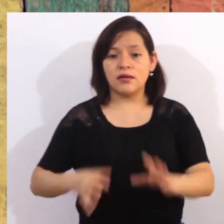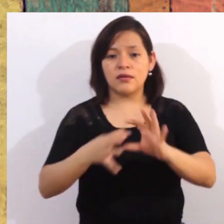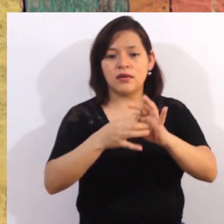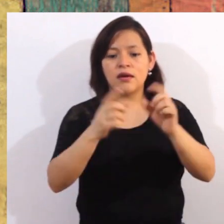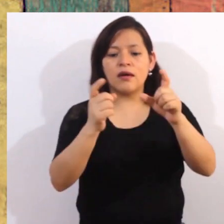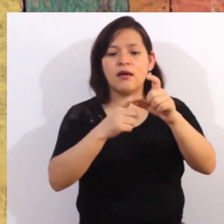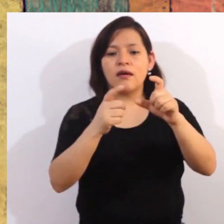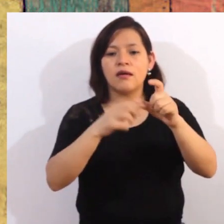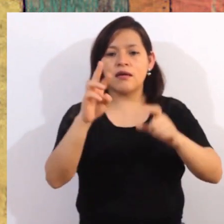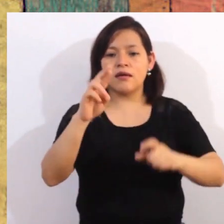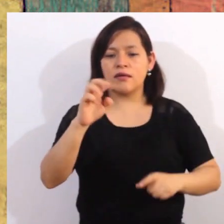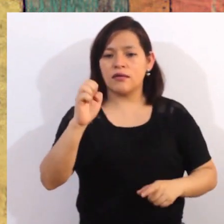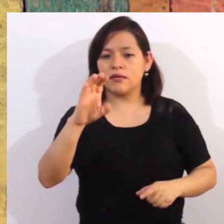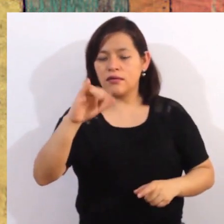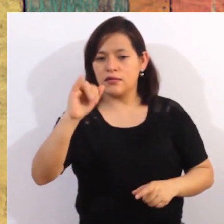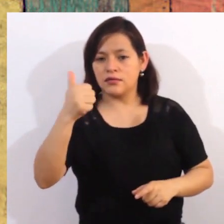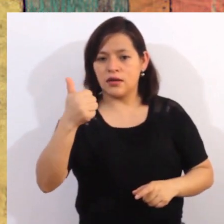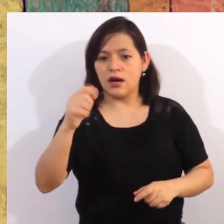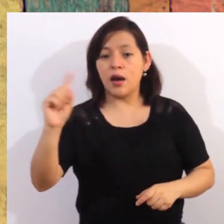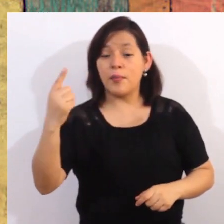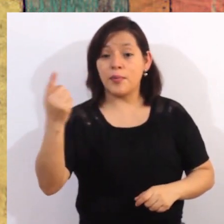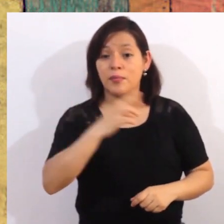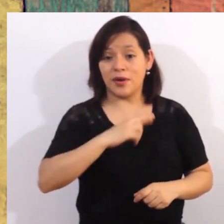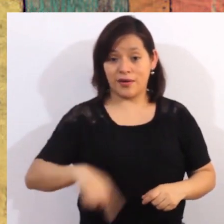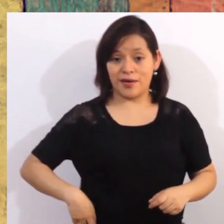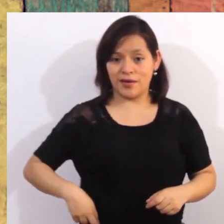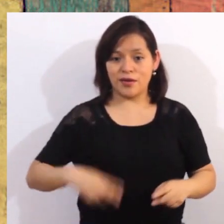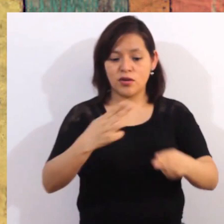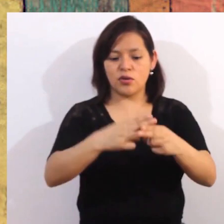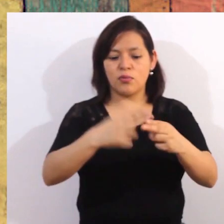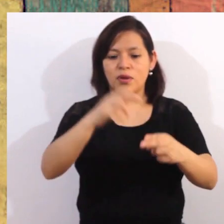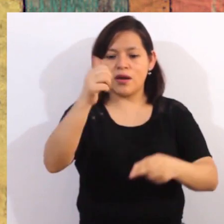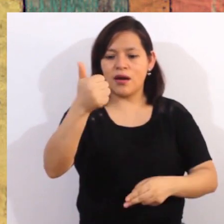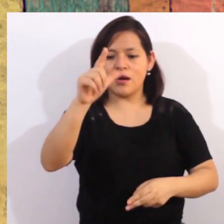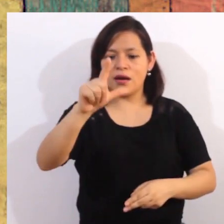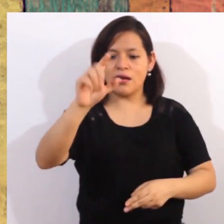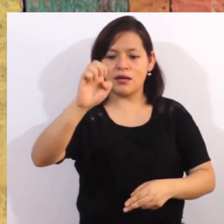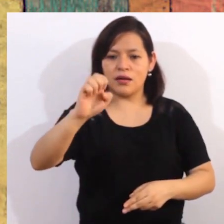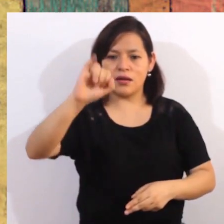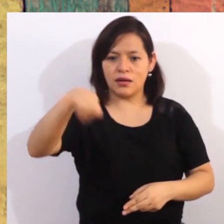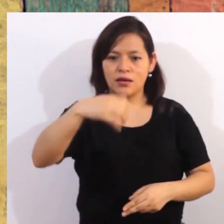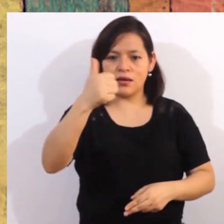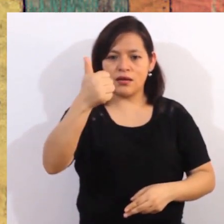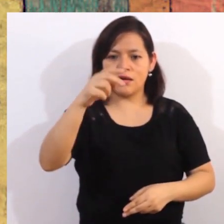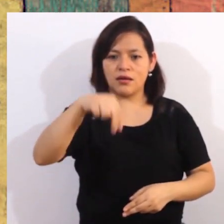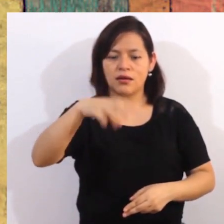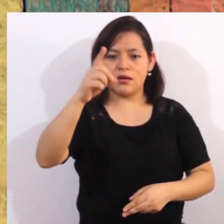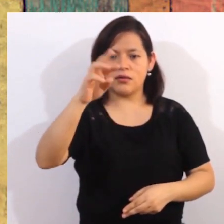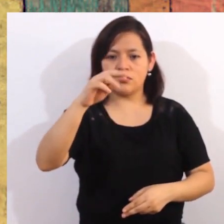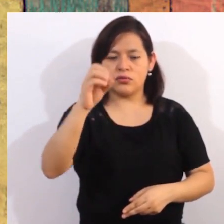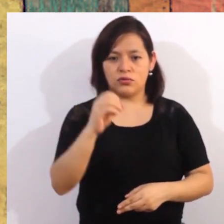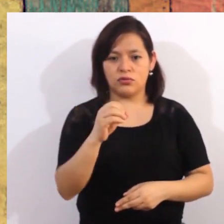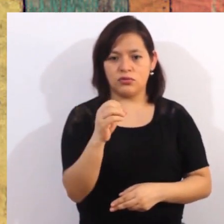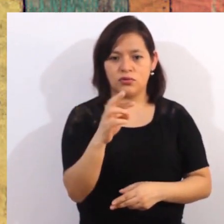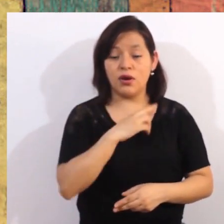rey de Grecia. El primer rey que tuvo, Alejandro. Se levantará luego un rey valiente,